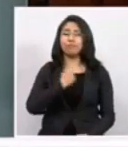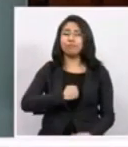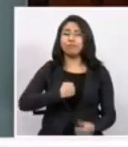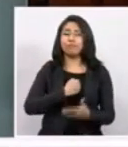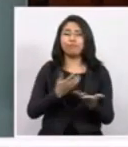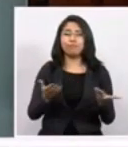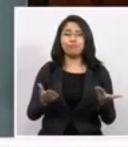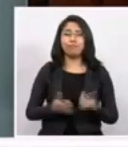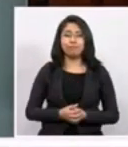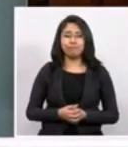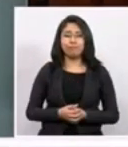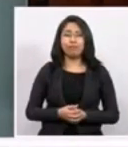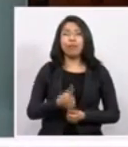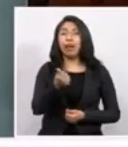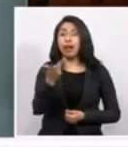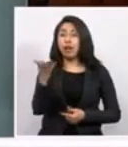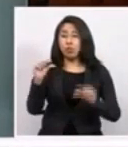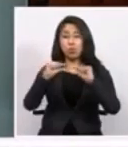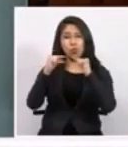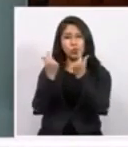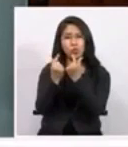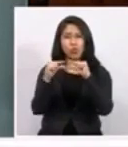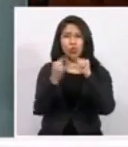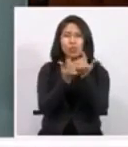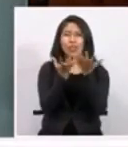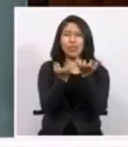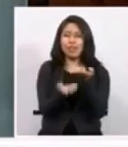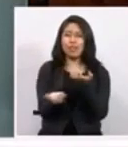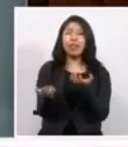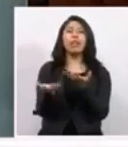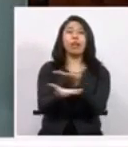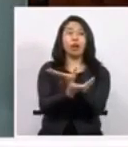Lamentablemente, algunos grupos quieren volver a